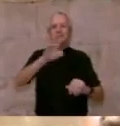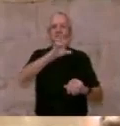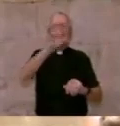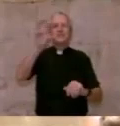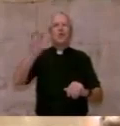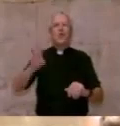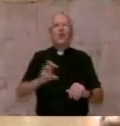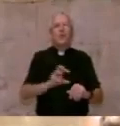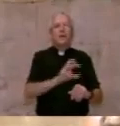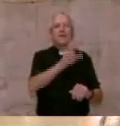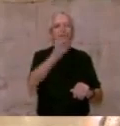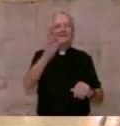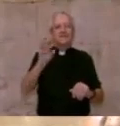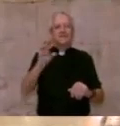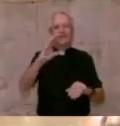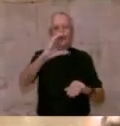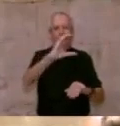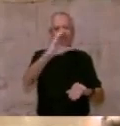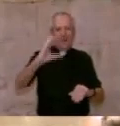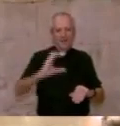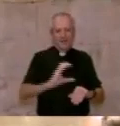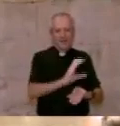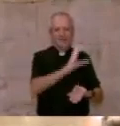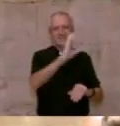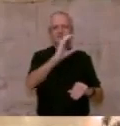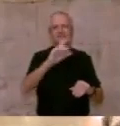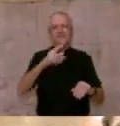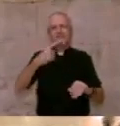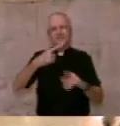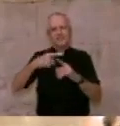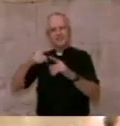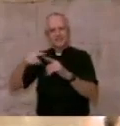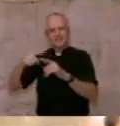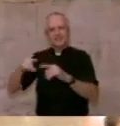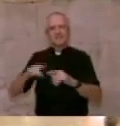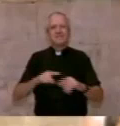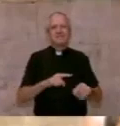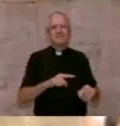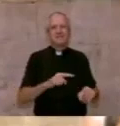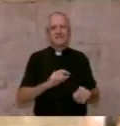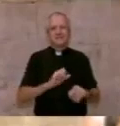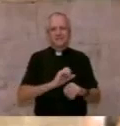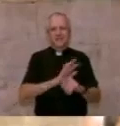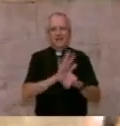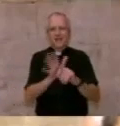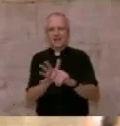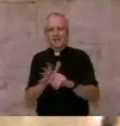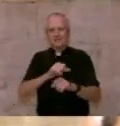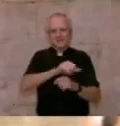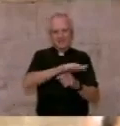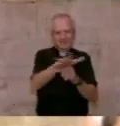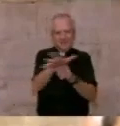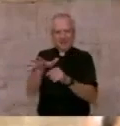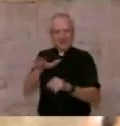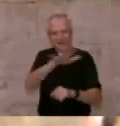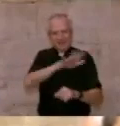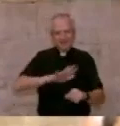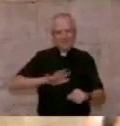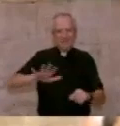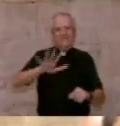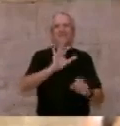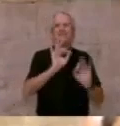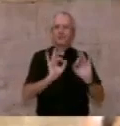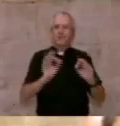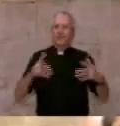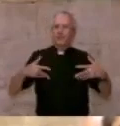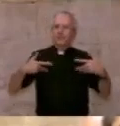Priorat, y las comarcas castellonenses dels Ports, el Baix Maestrat y parte de l'Alt Maestrat.